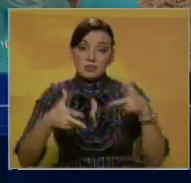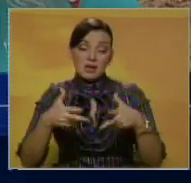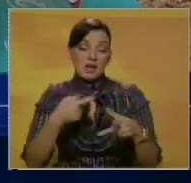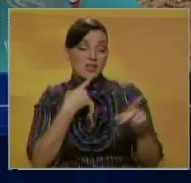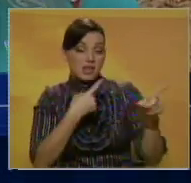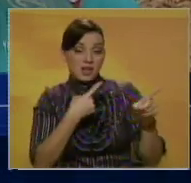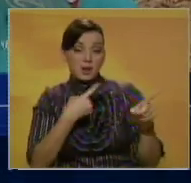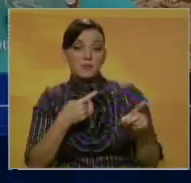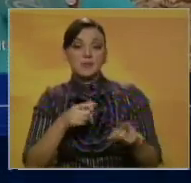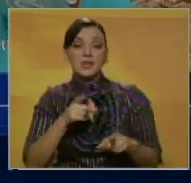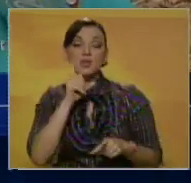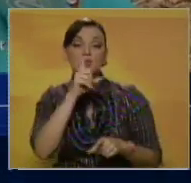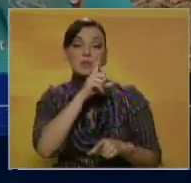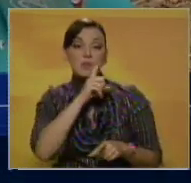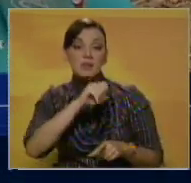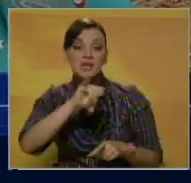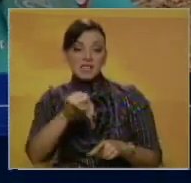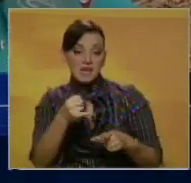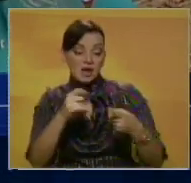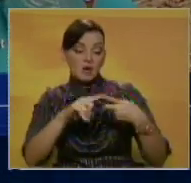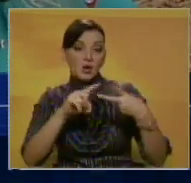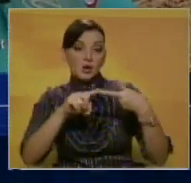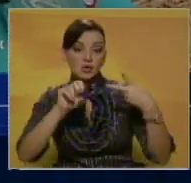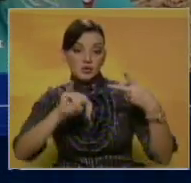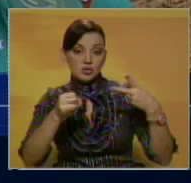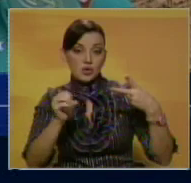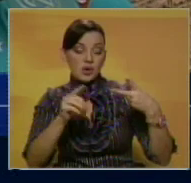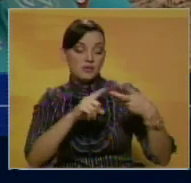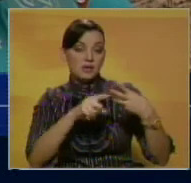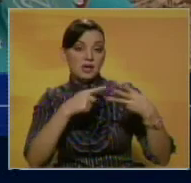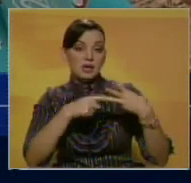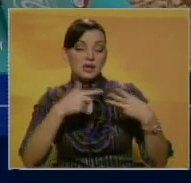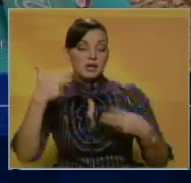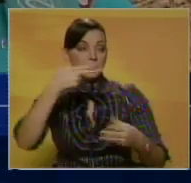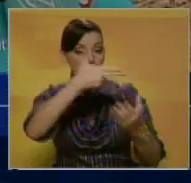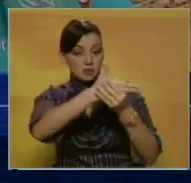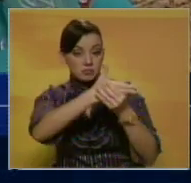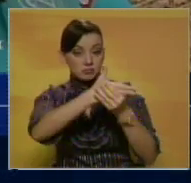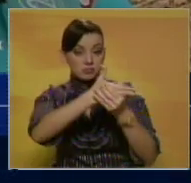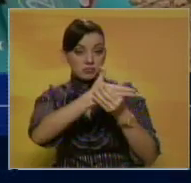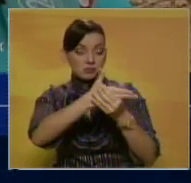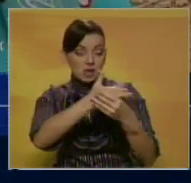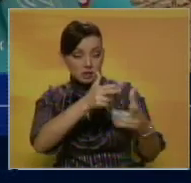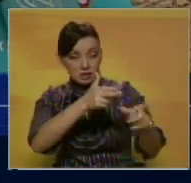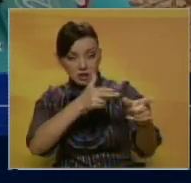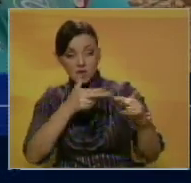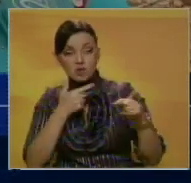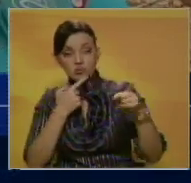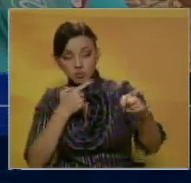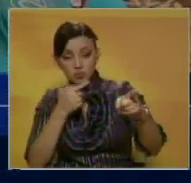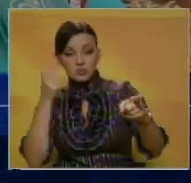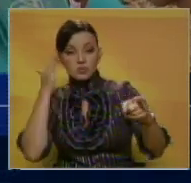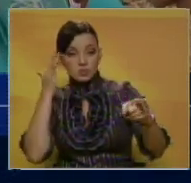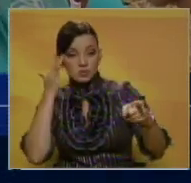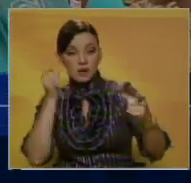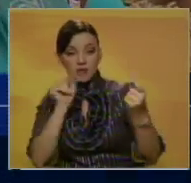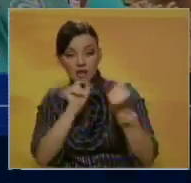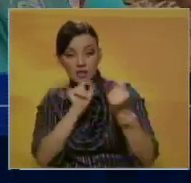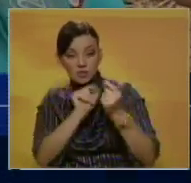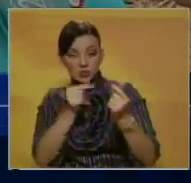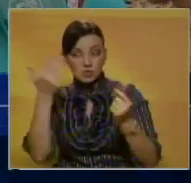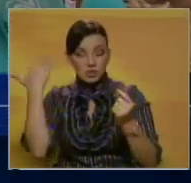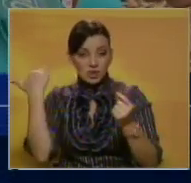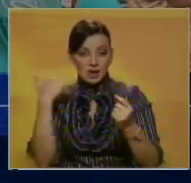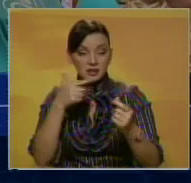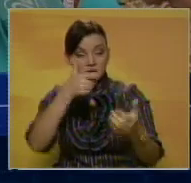Giancarlo, Joelvi, y le pusieron la pistola y le dijeron, bueno, ya tú sabes la discusión que tuvimos y